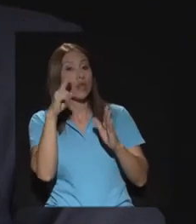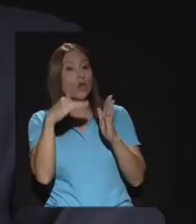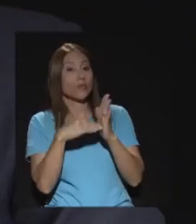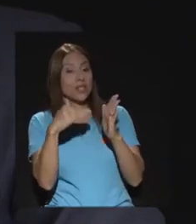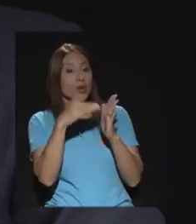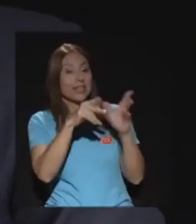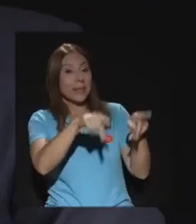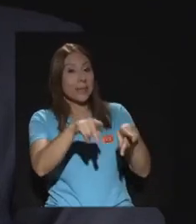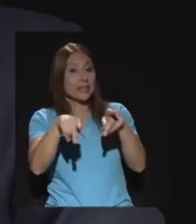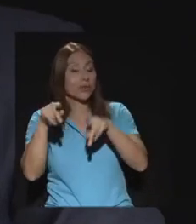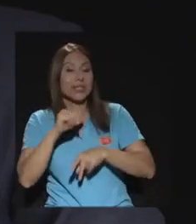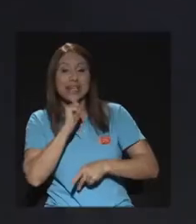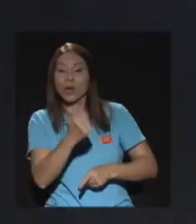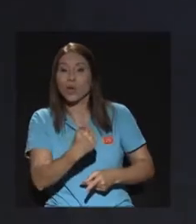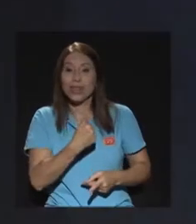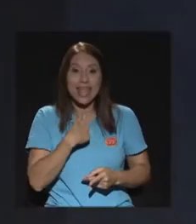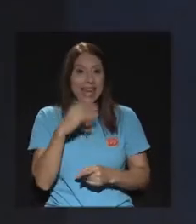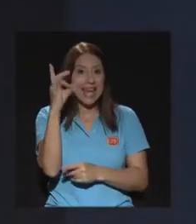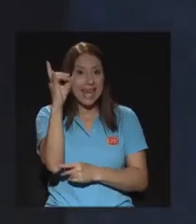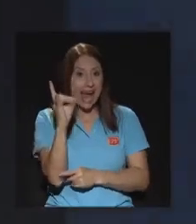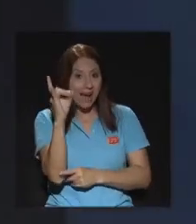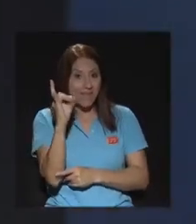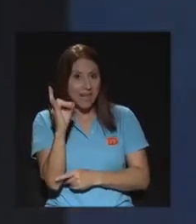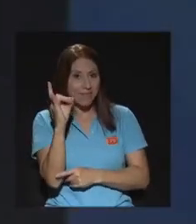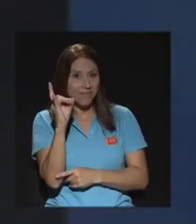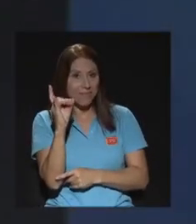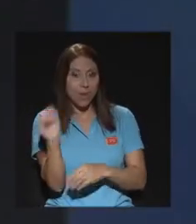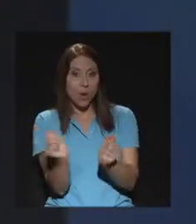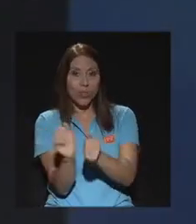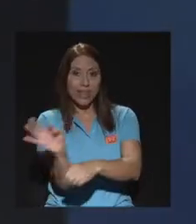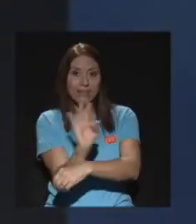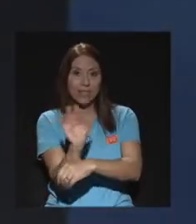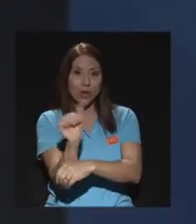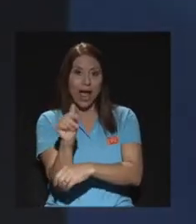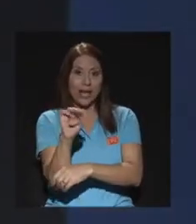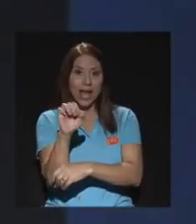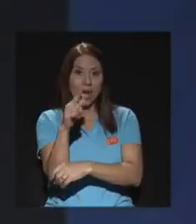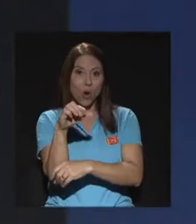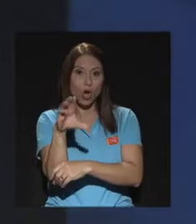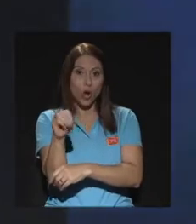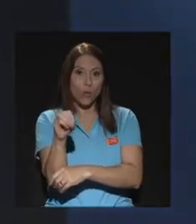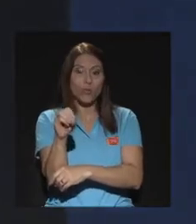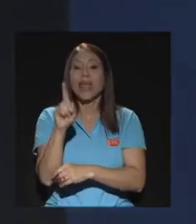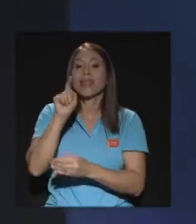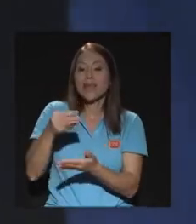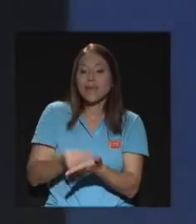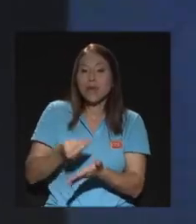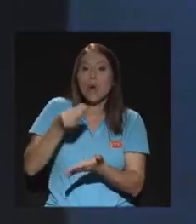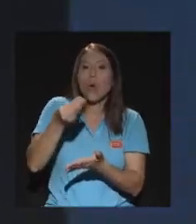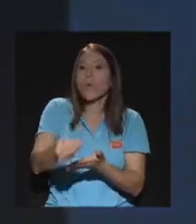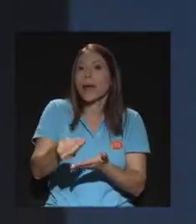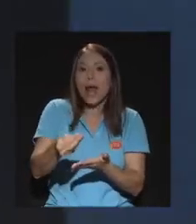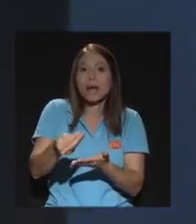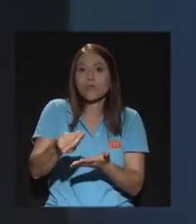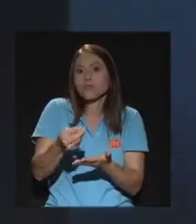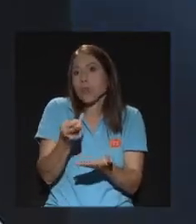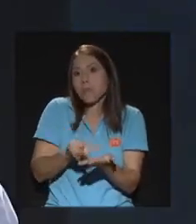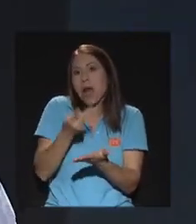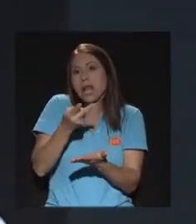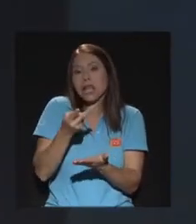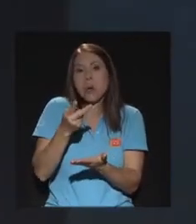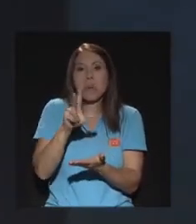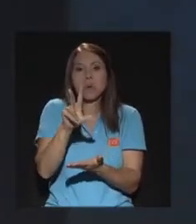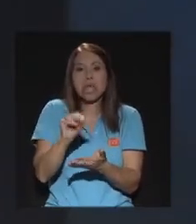Los 2 millones que no tienen cable, televisores analógicos, se compran, vale como 20 o 30 dólares, lo compran en cualquier ferretería,